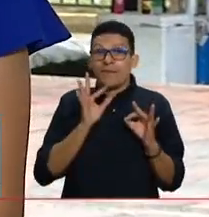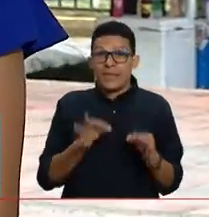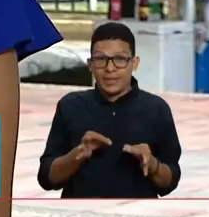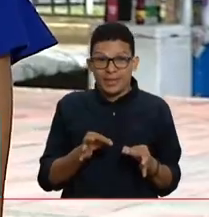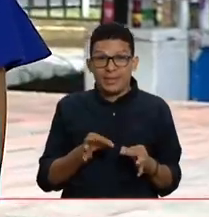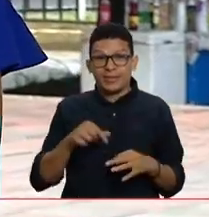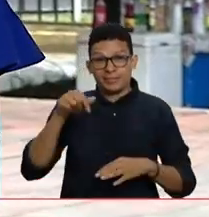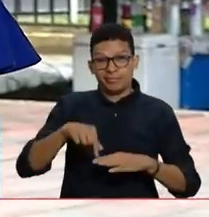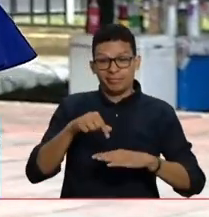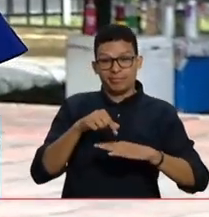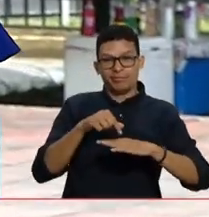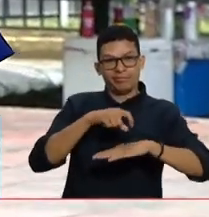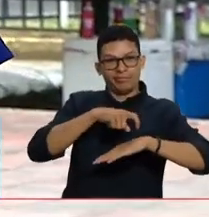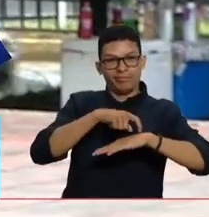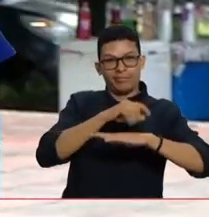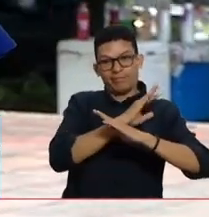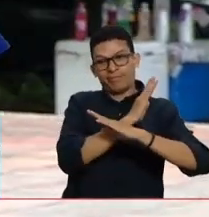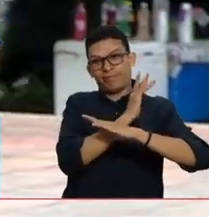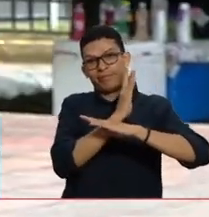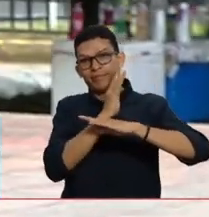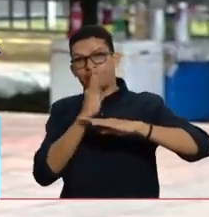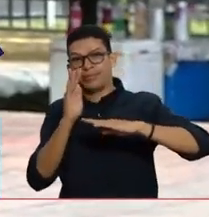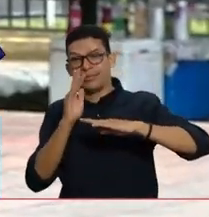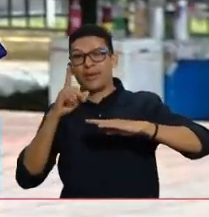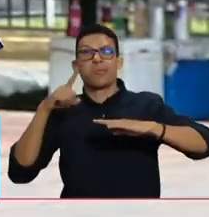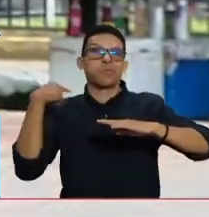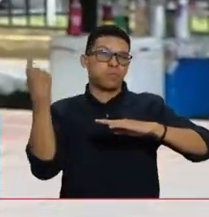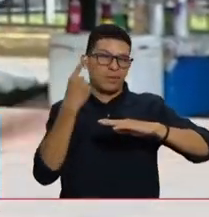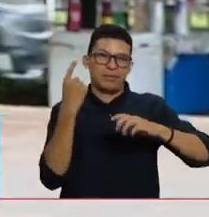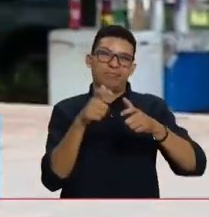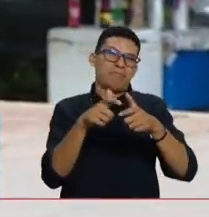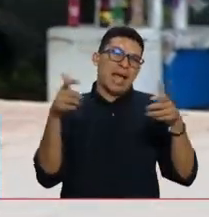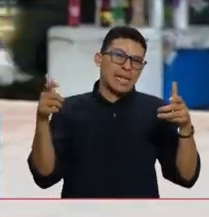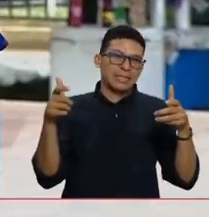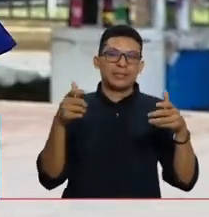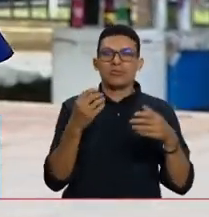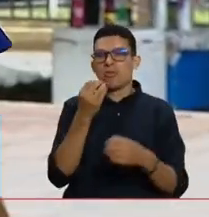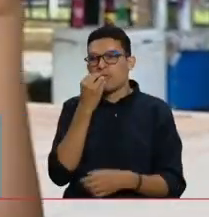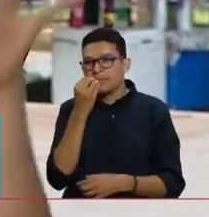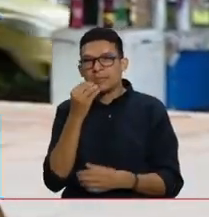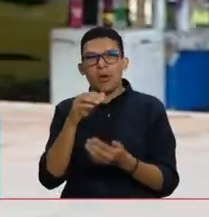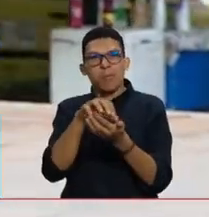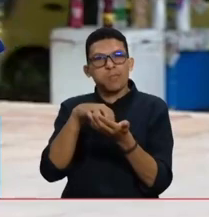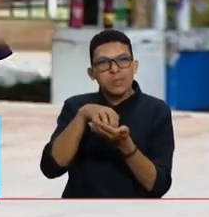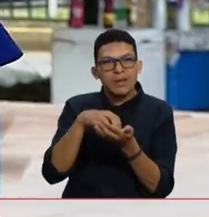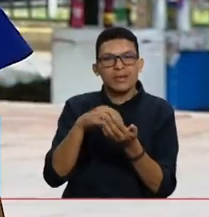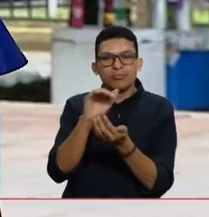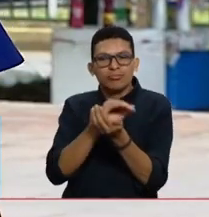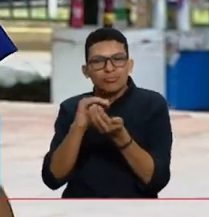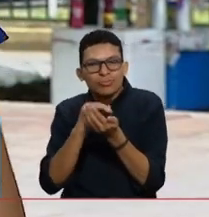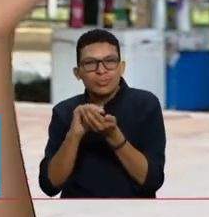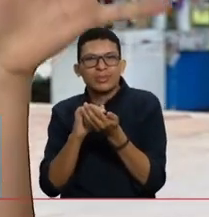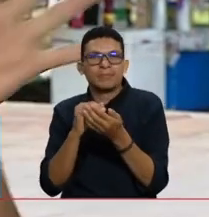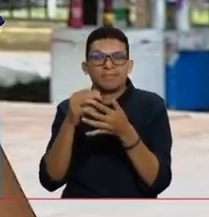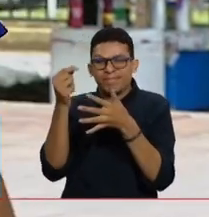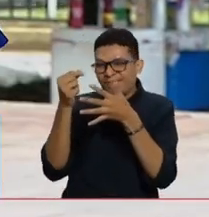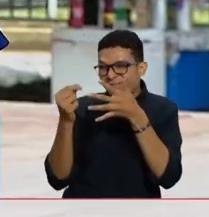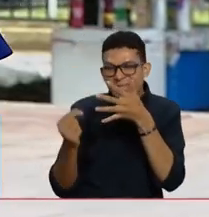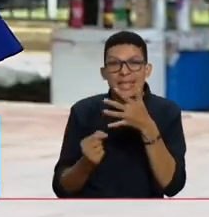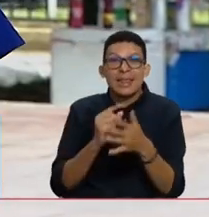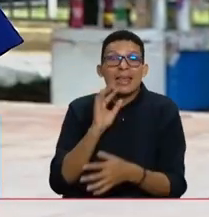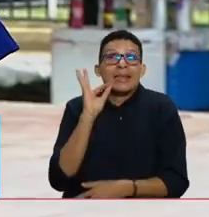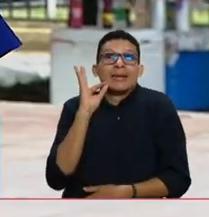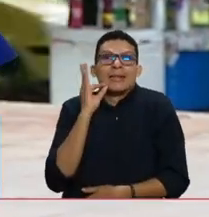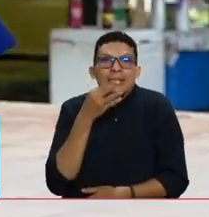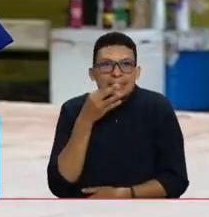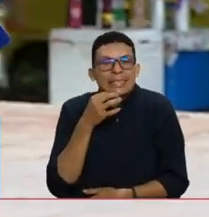en esta temporada es muy común en todo lado ir a comer natilla, buñuelos, hojaldre, arequipe, bueno, todo lo delicioso,